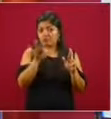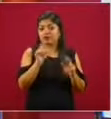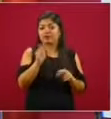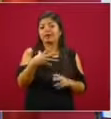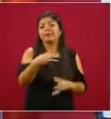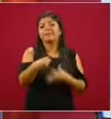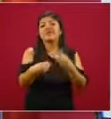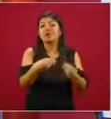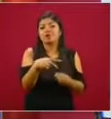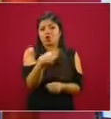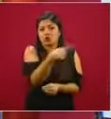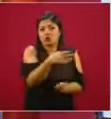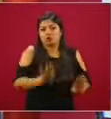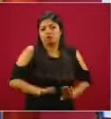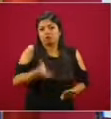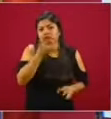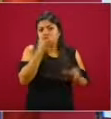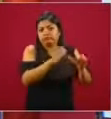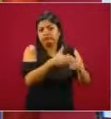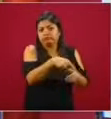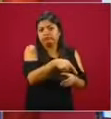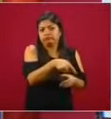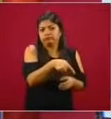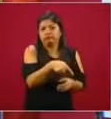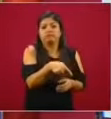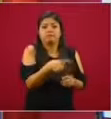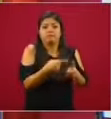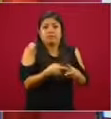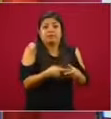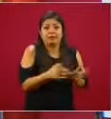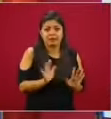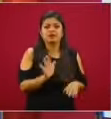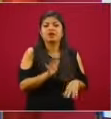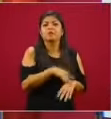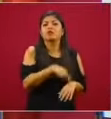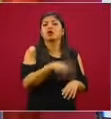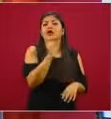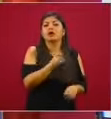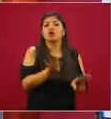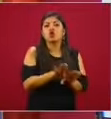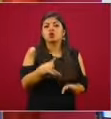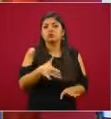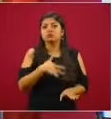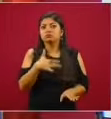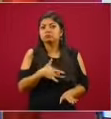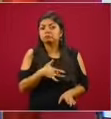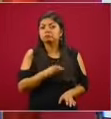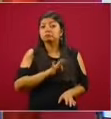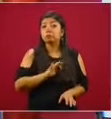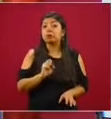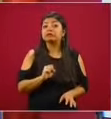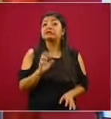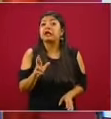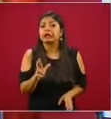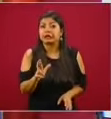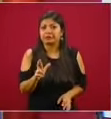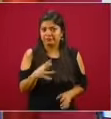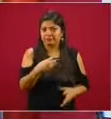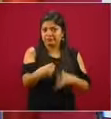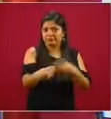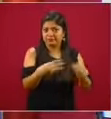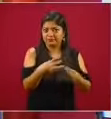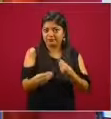epidemiología matemática porque tiene una interpretación directamente intuitiva de lo que puede estar ocurriendo con los